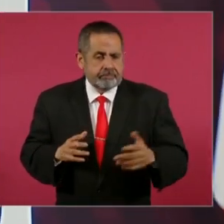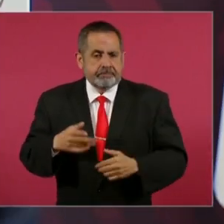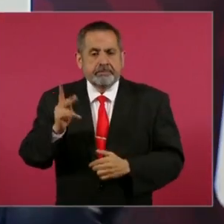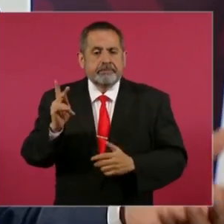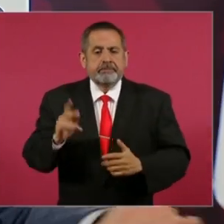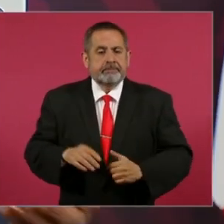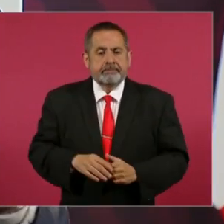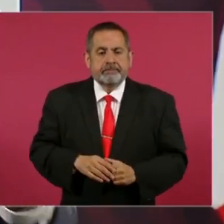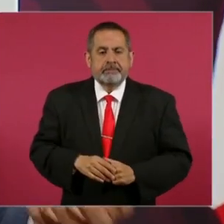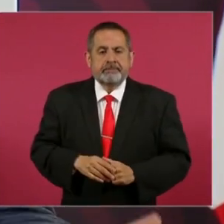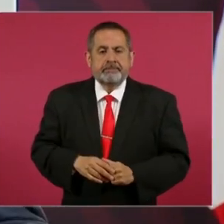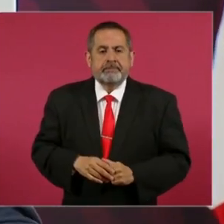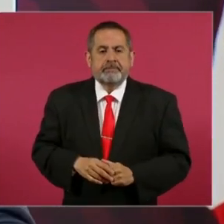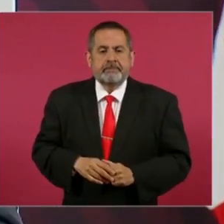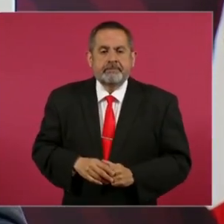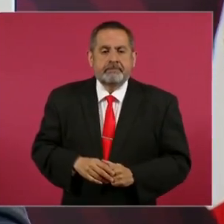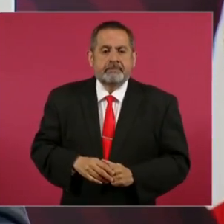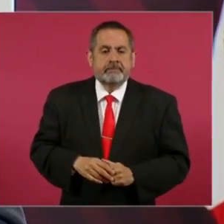Pero